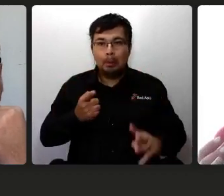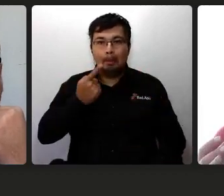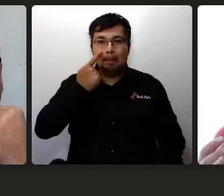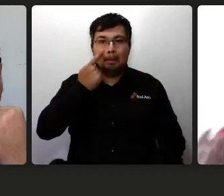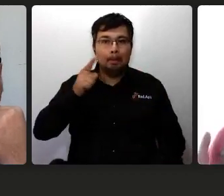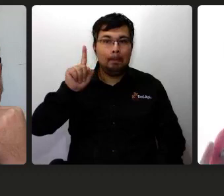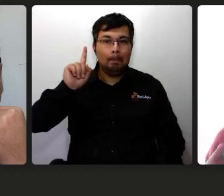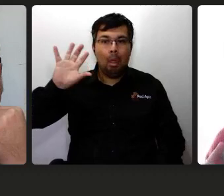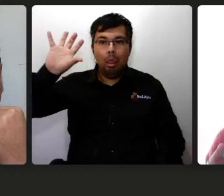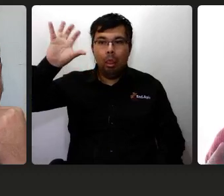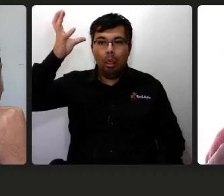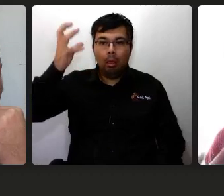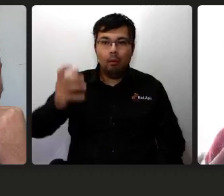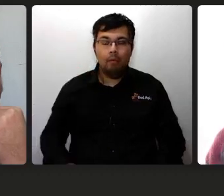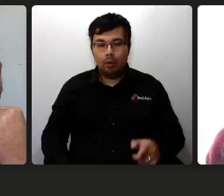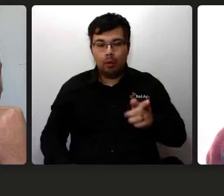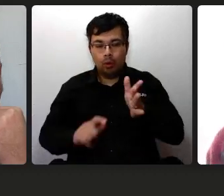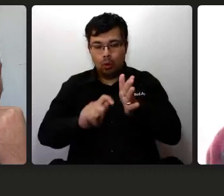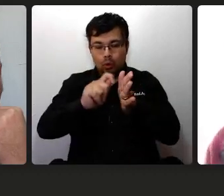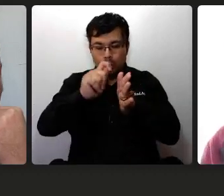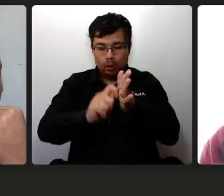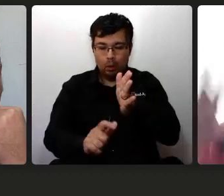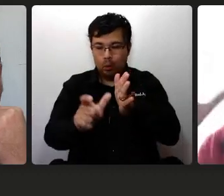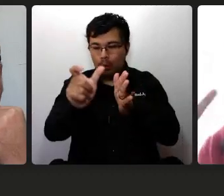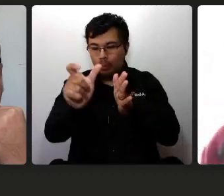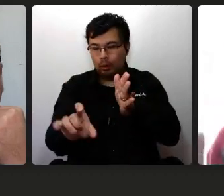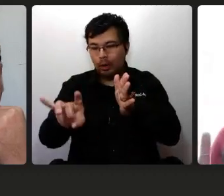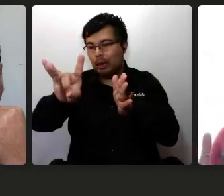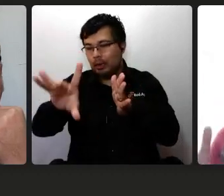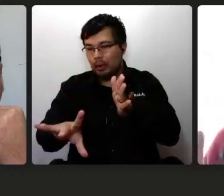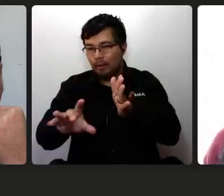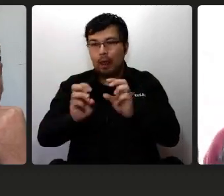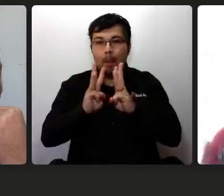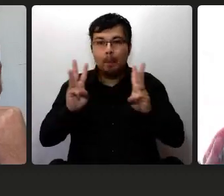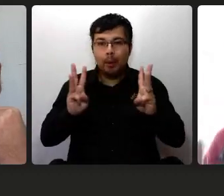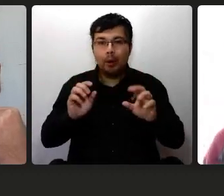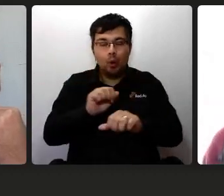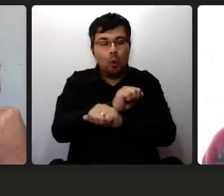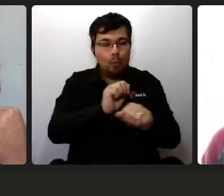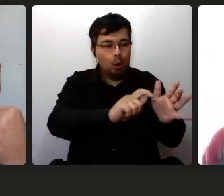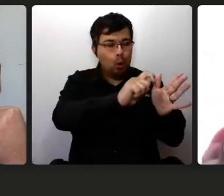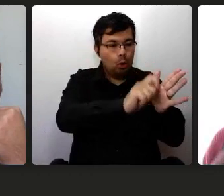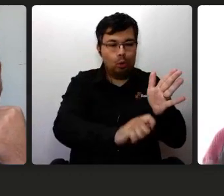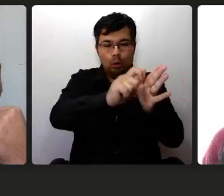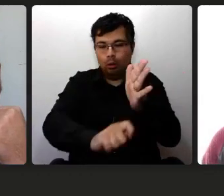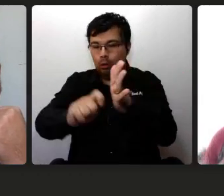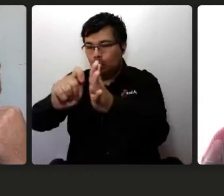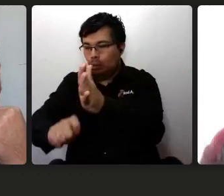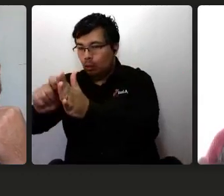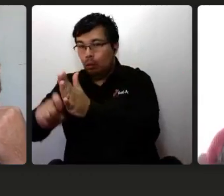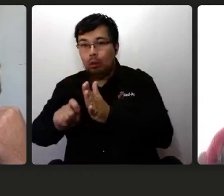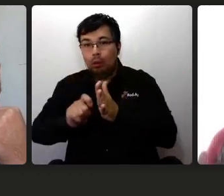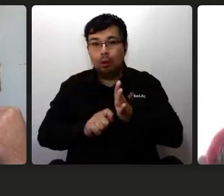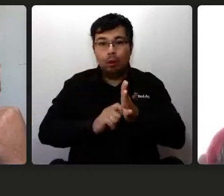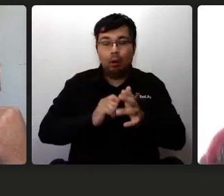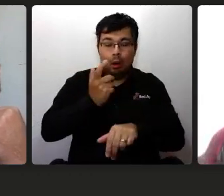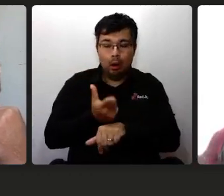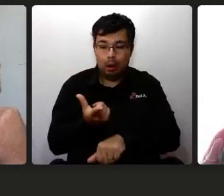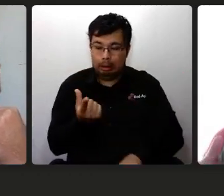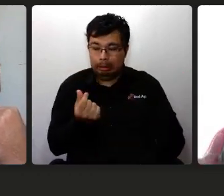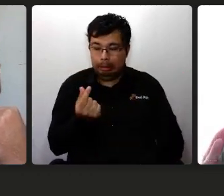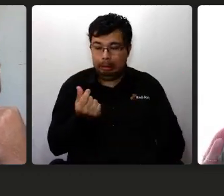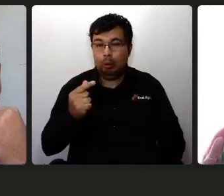entonces contratar a alguien que sepa de marketing. Ahora, ¿no podemos ir contratando gente por la vida? Sí, es verdad, hay recursos finitos, ¿verdad? Por lo